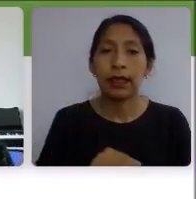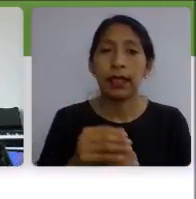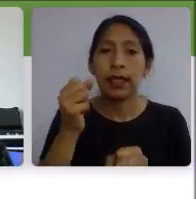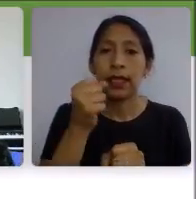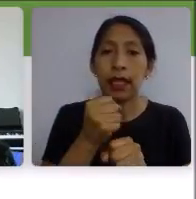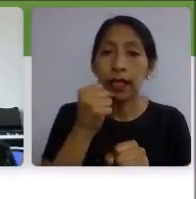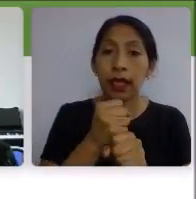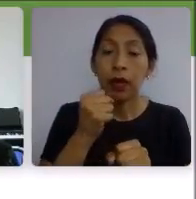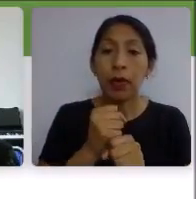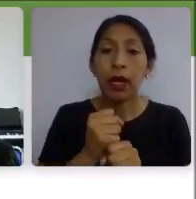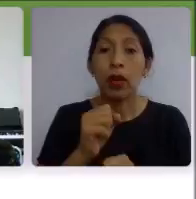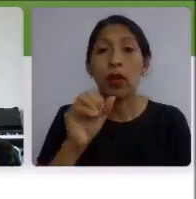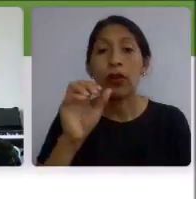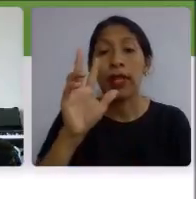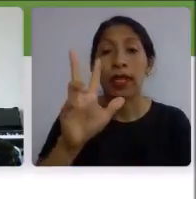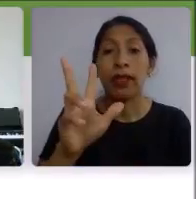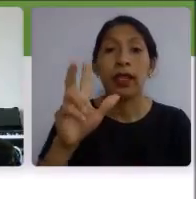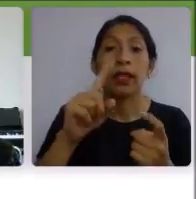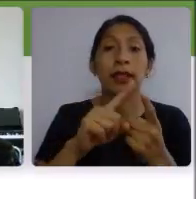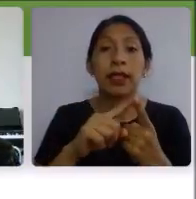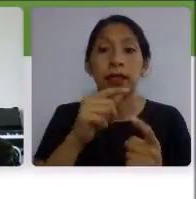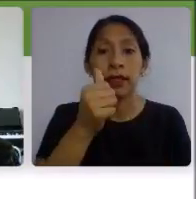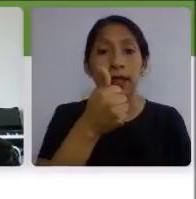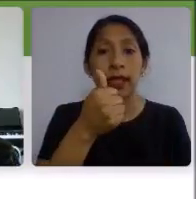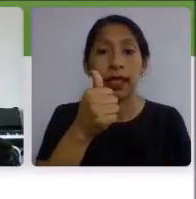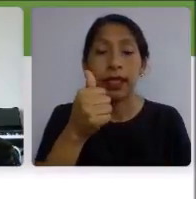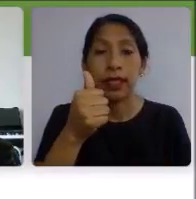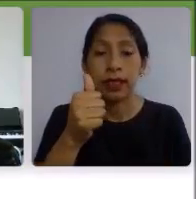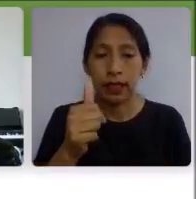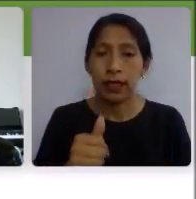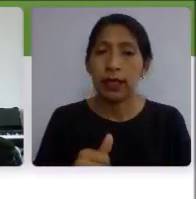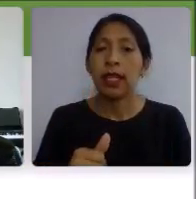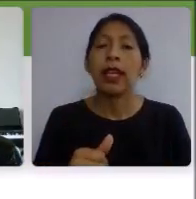realizó del 3 al 10 de agosto del presente año.